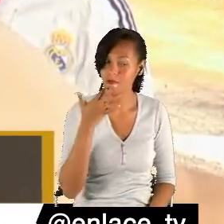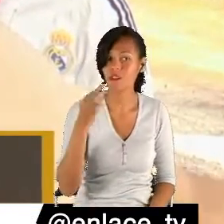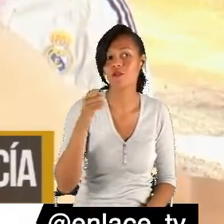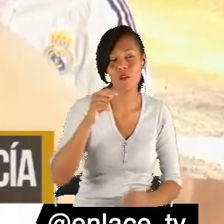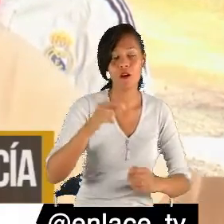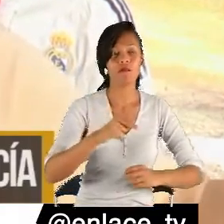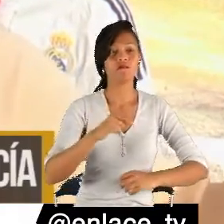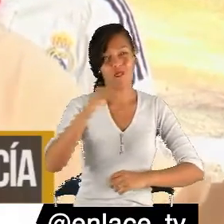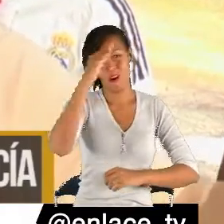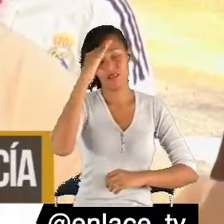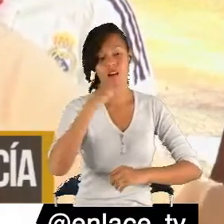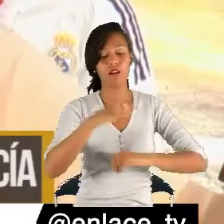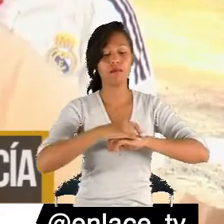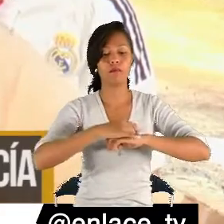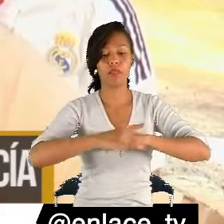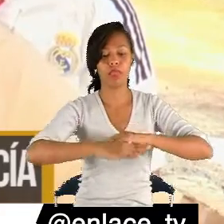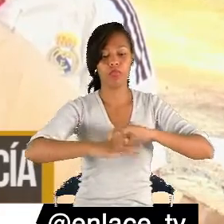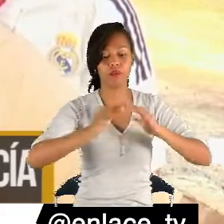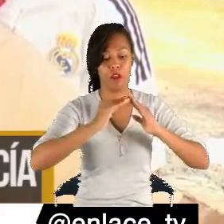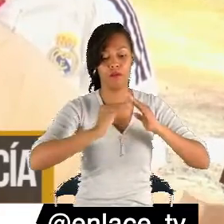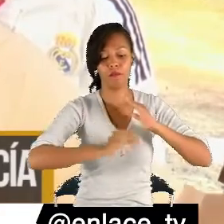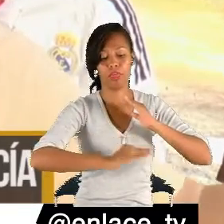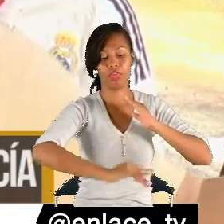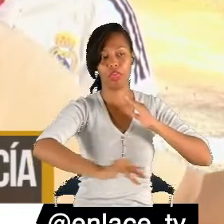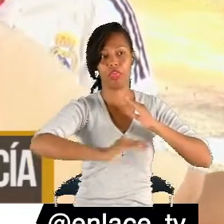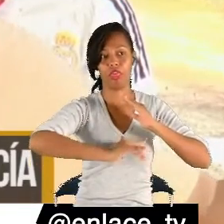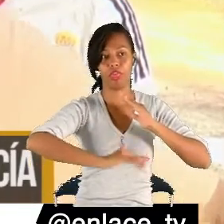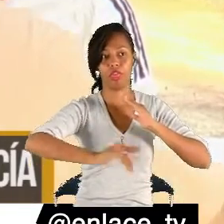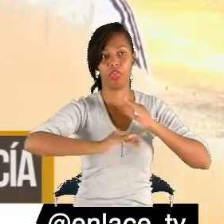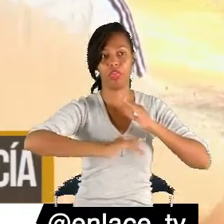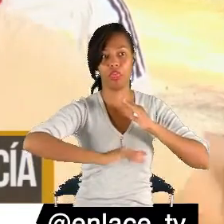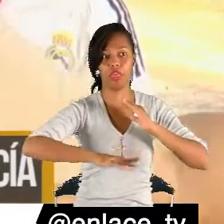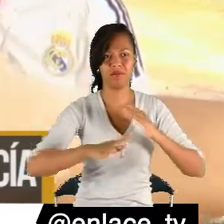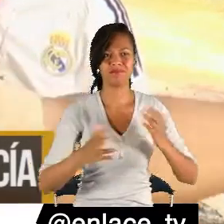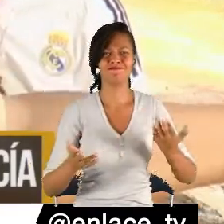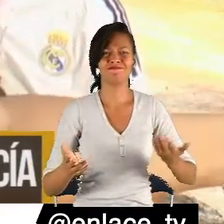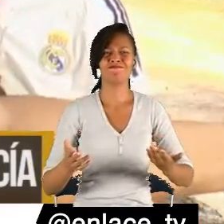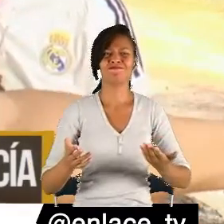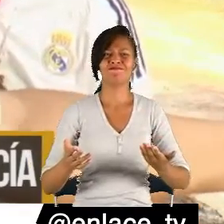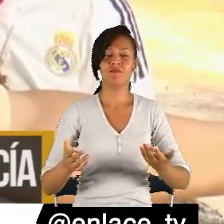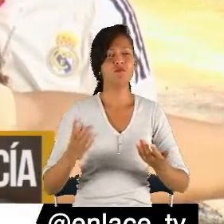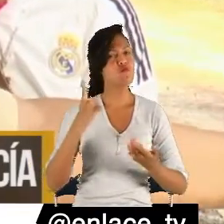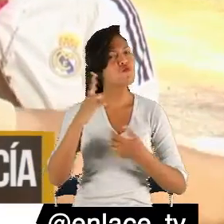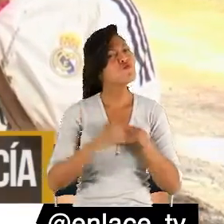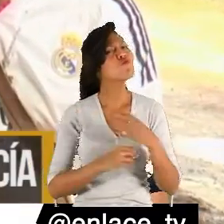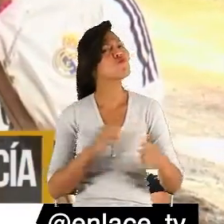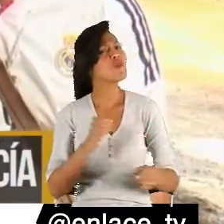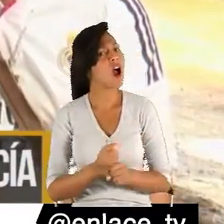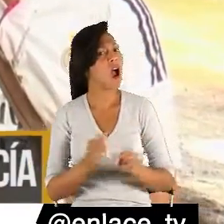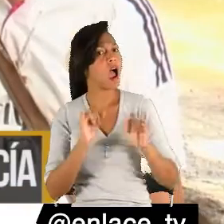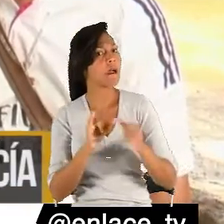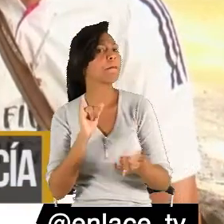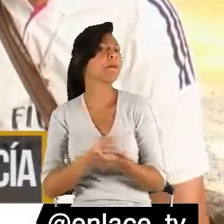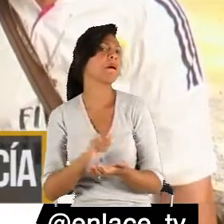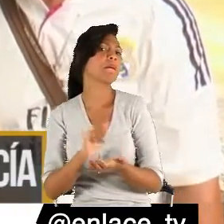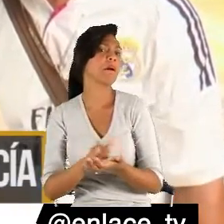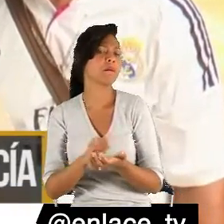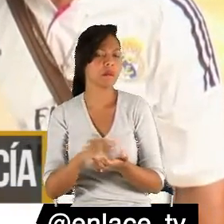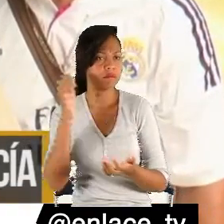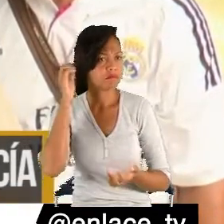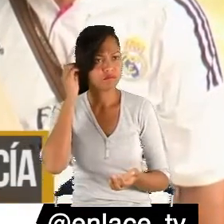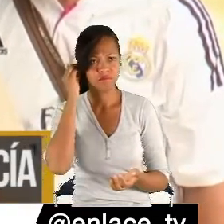la policía hace como ya para un año que se incoe se s en consistencia que tienen ellos ahí en la parte del alcantarillado y que